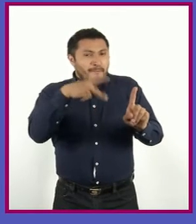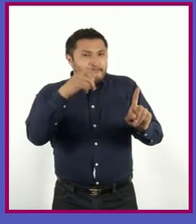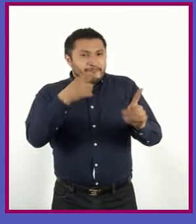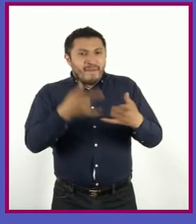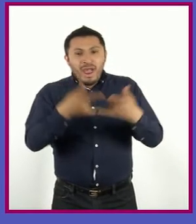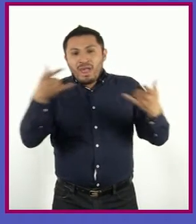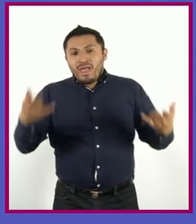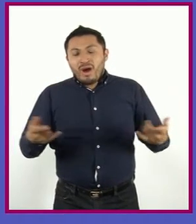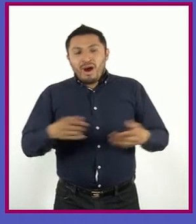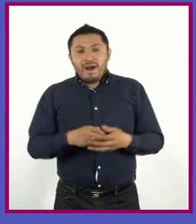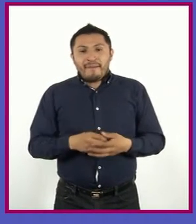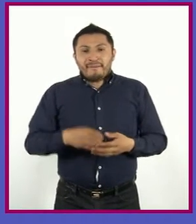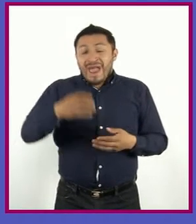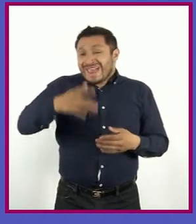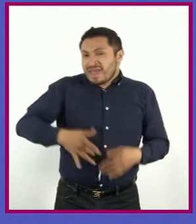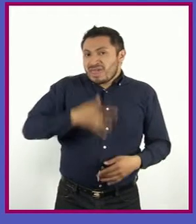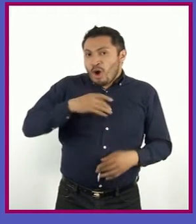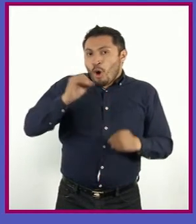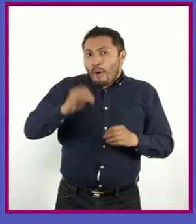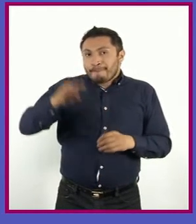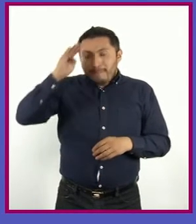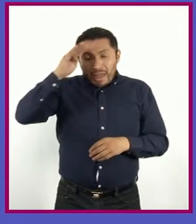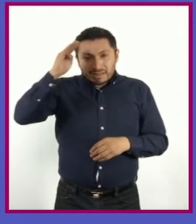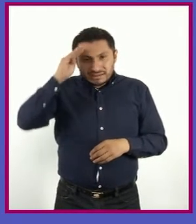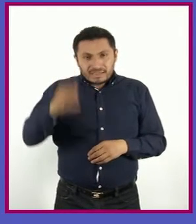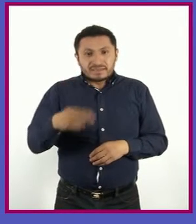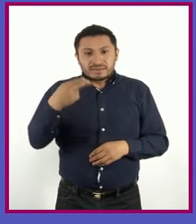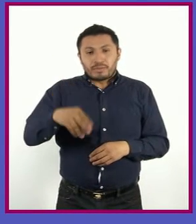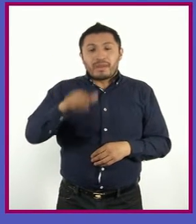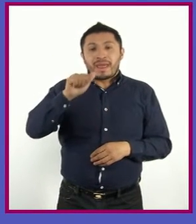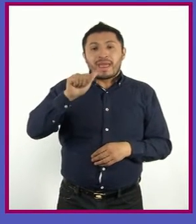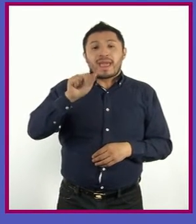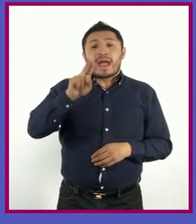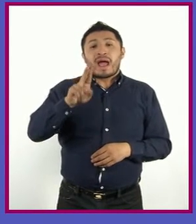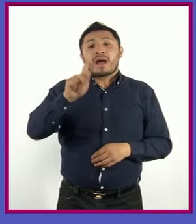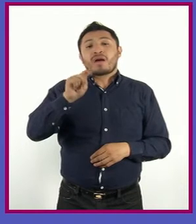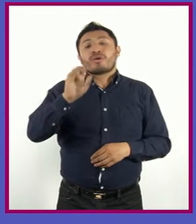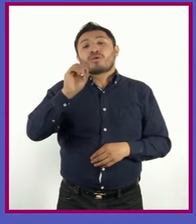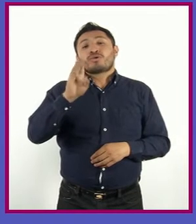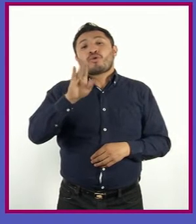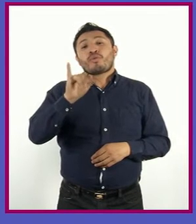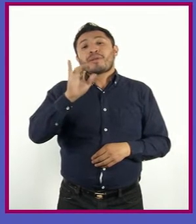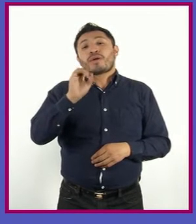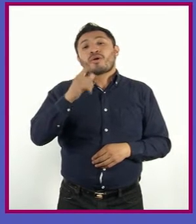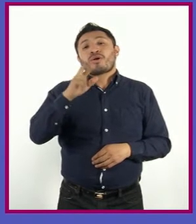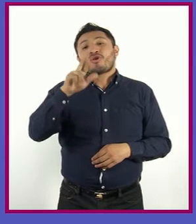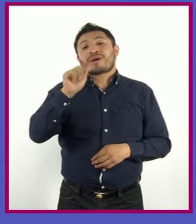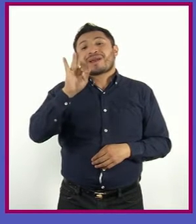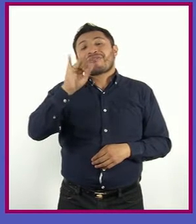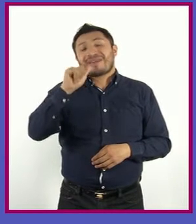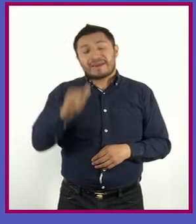que vivió, sintió o pensó. Se llama autobiografía o relato autobiográfico.